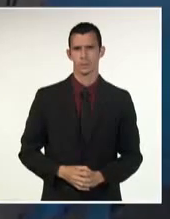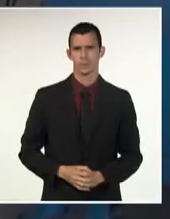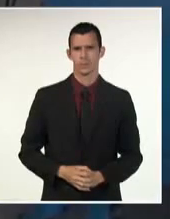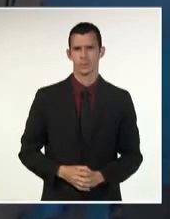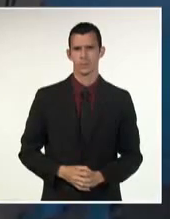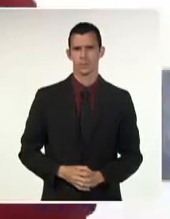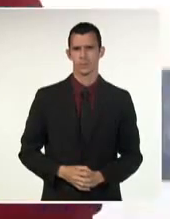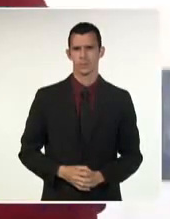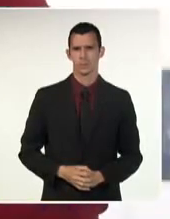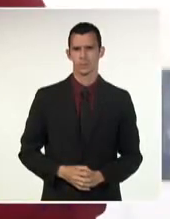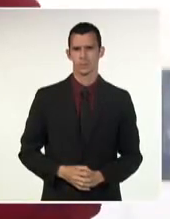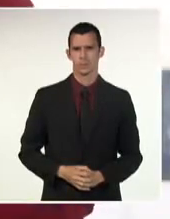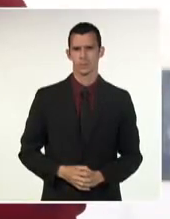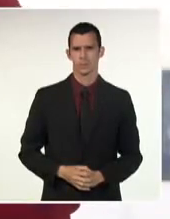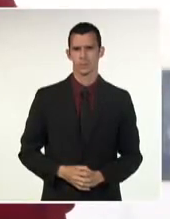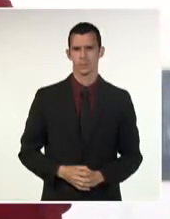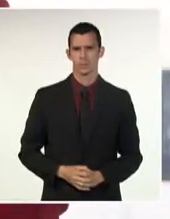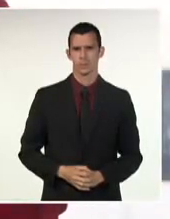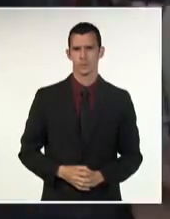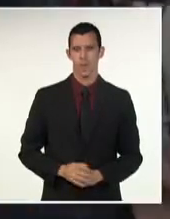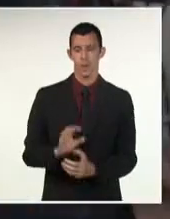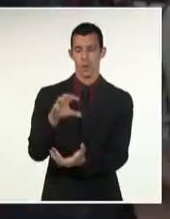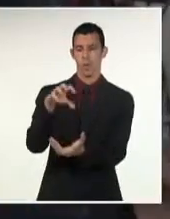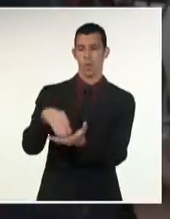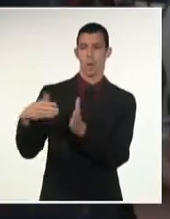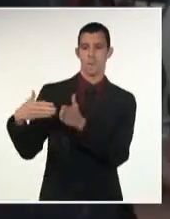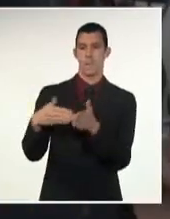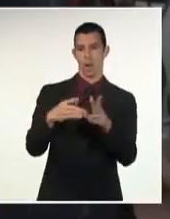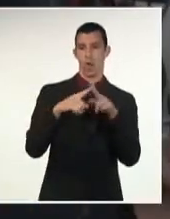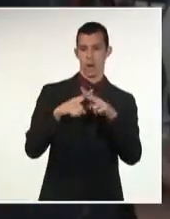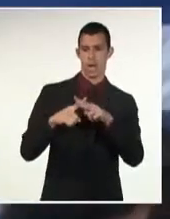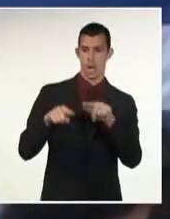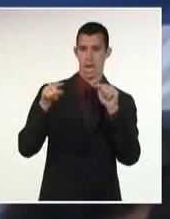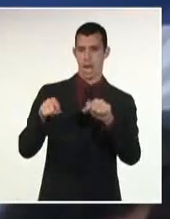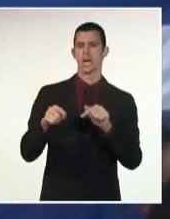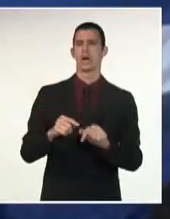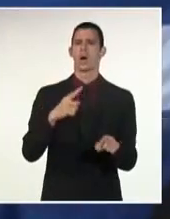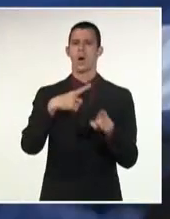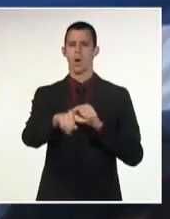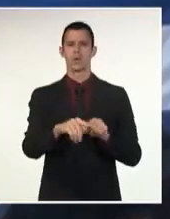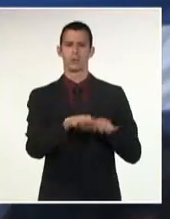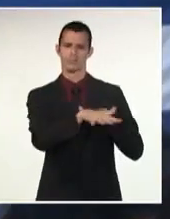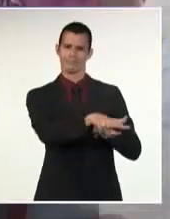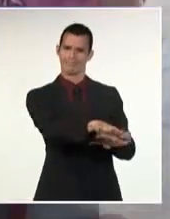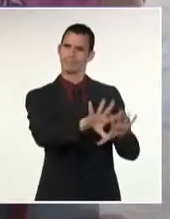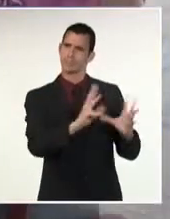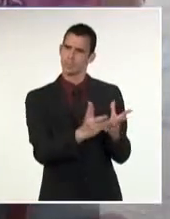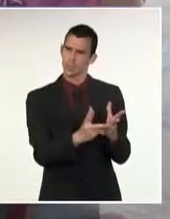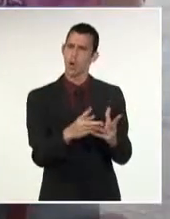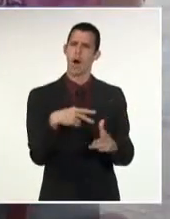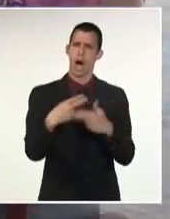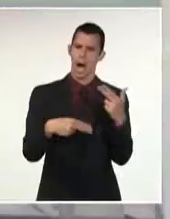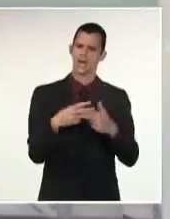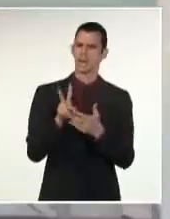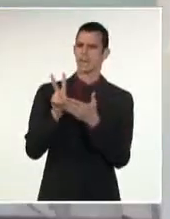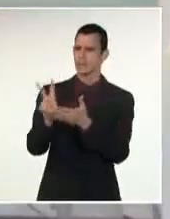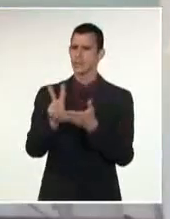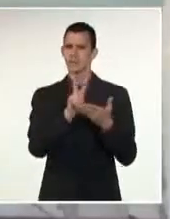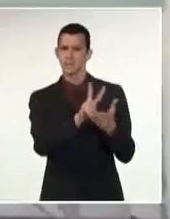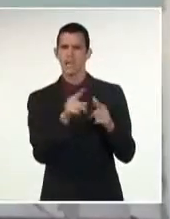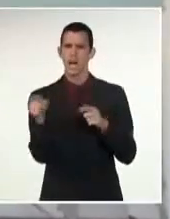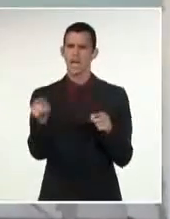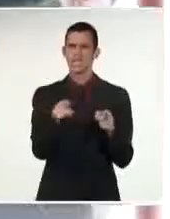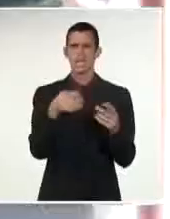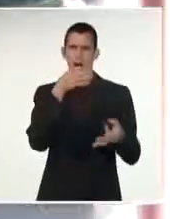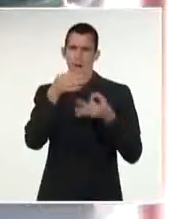el astillero Alcides Pino Bermúdez y la empresa Hilandería y Nijero Asanuma, los nominados dialogaron con los trabajadores sobre la